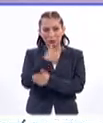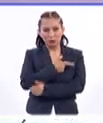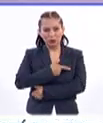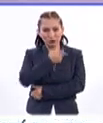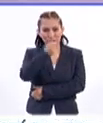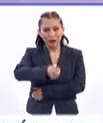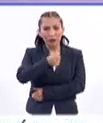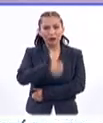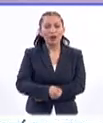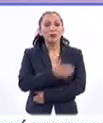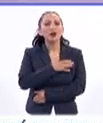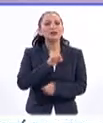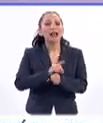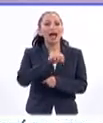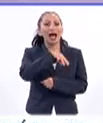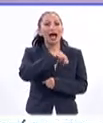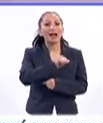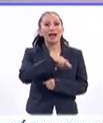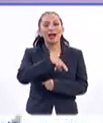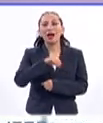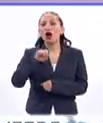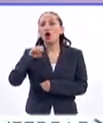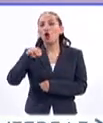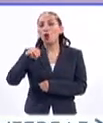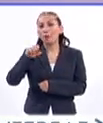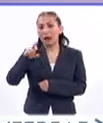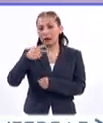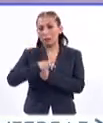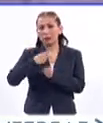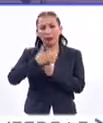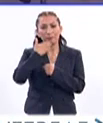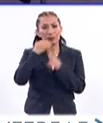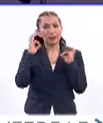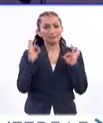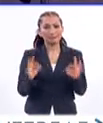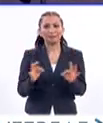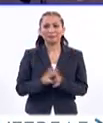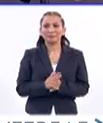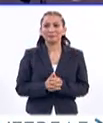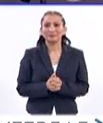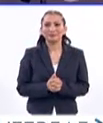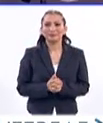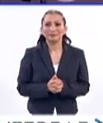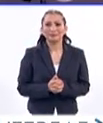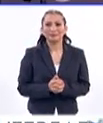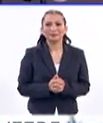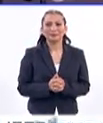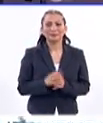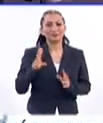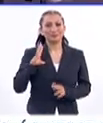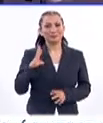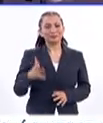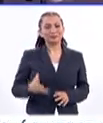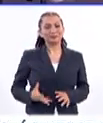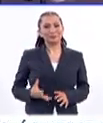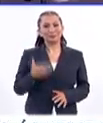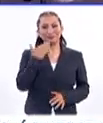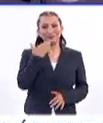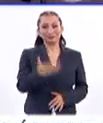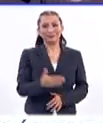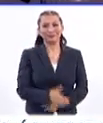Buenos días. Buenos días, Ana, Omar. Muchas gracias por invitarnos. Yo me encuentro bien, me encuentro Se ve que te orgullosa, encuentras sí. muy